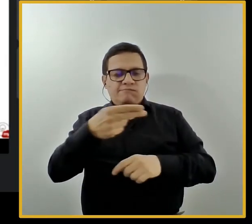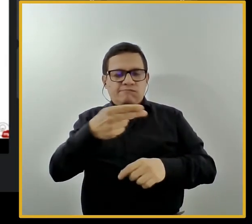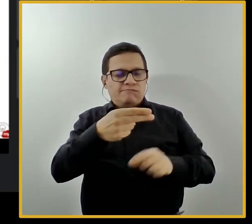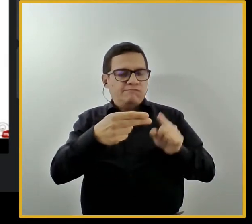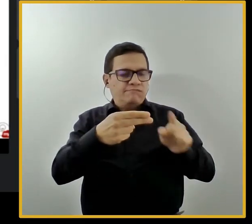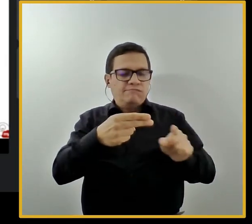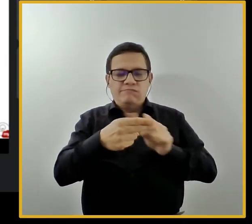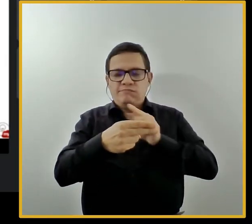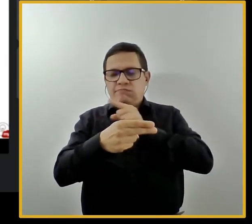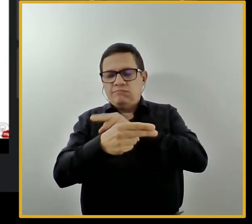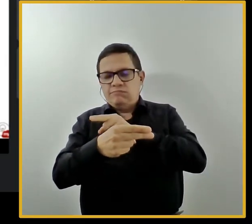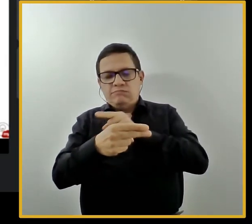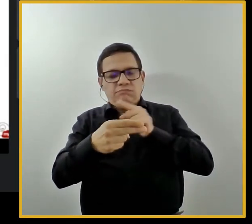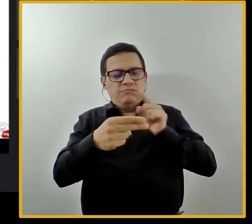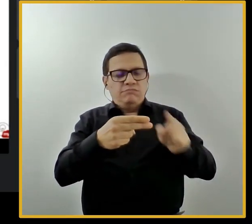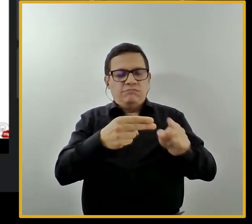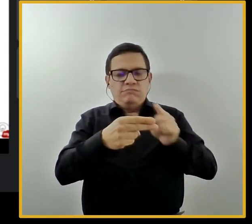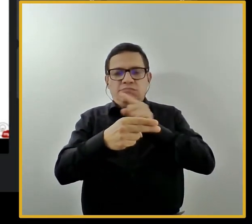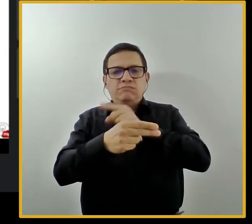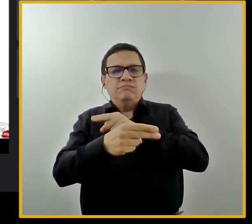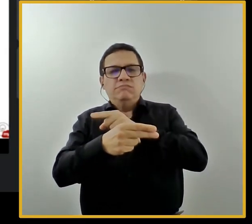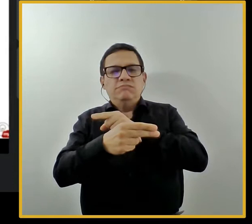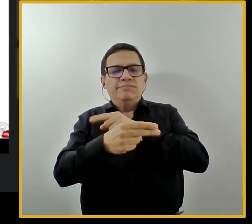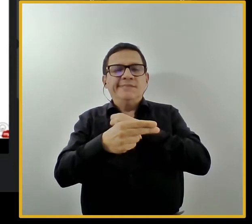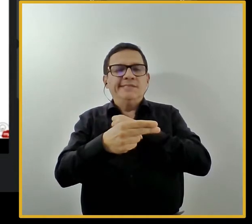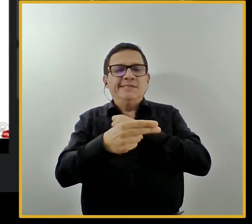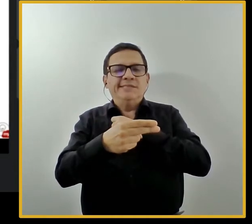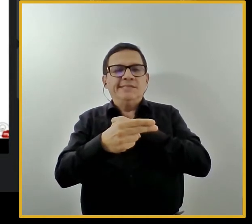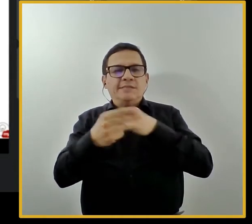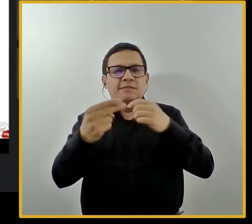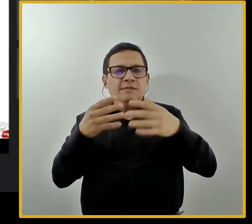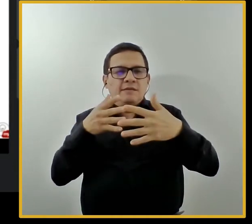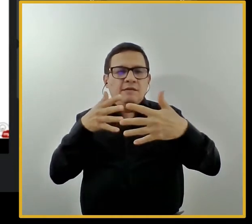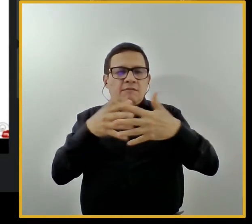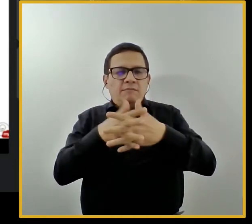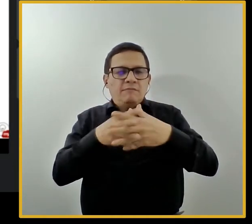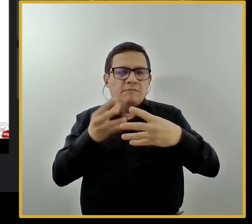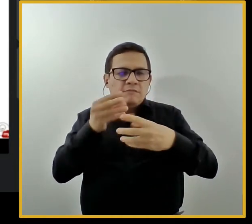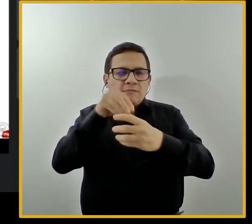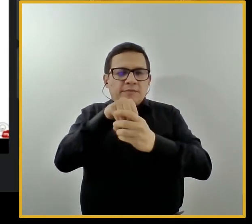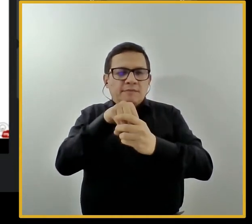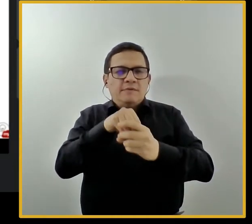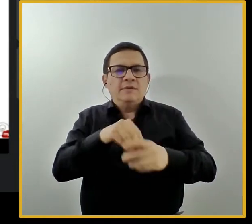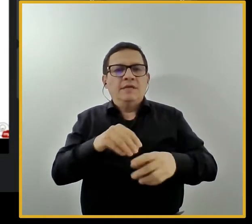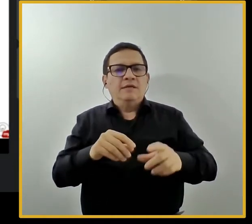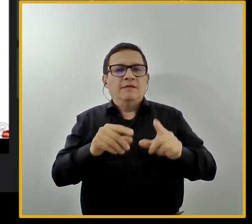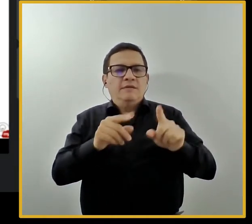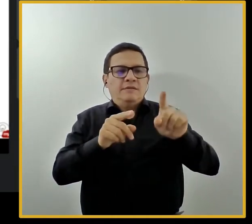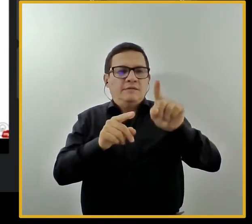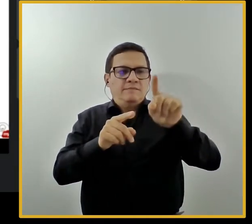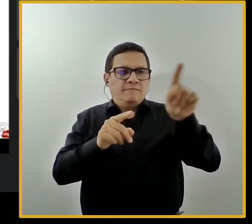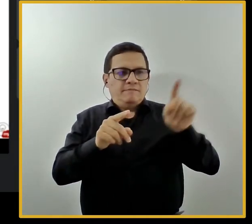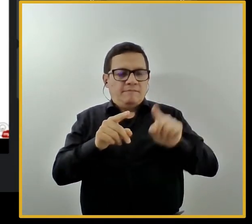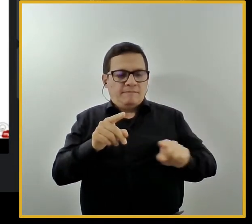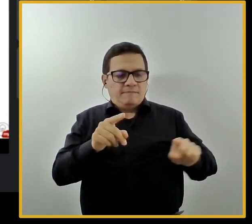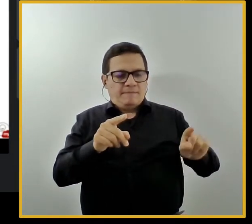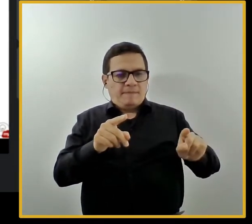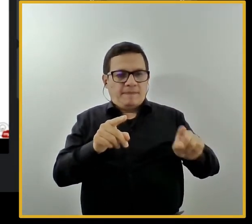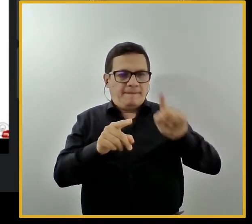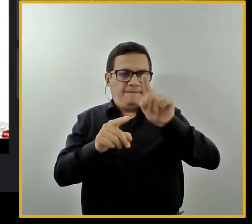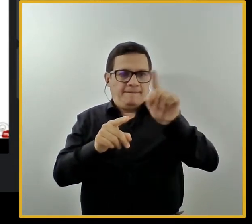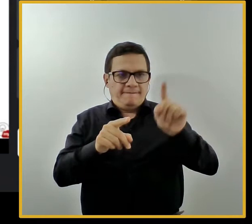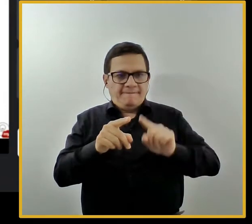de esa ecuación. Entonces, para ello, pues me queda que la integral